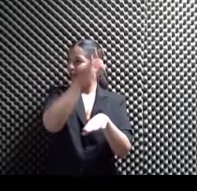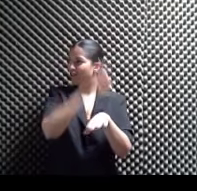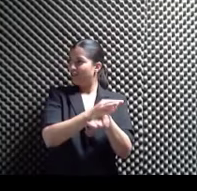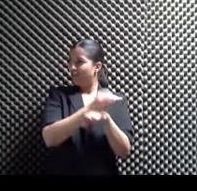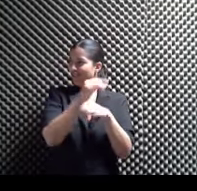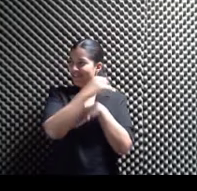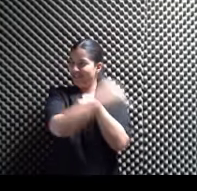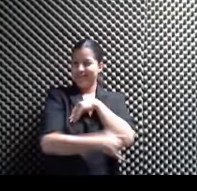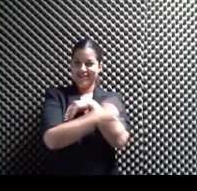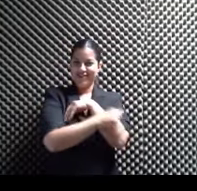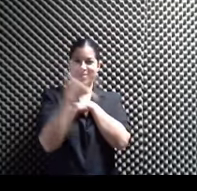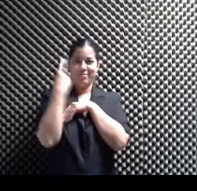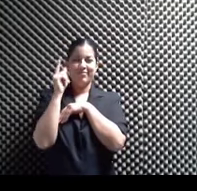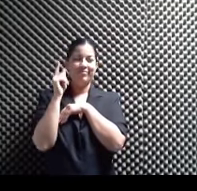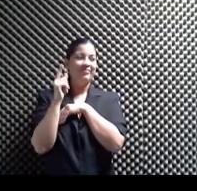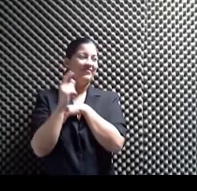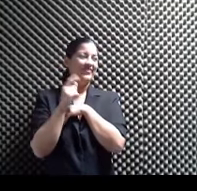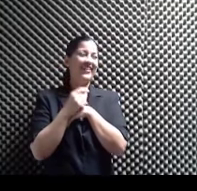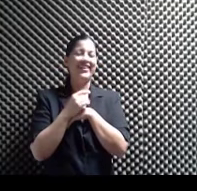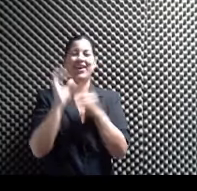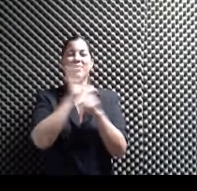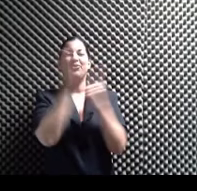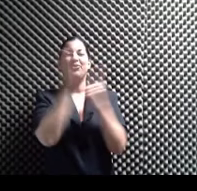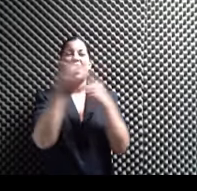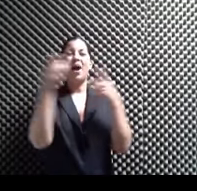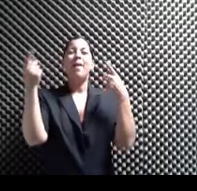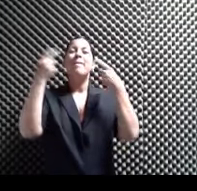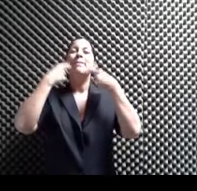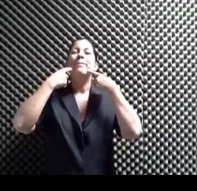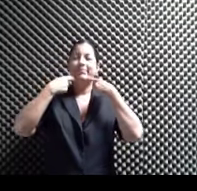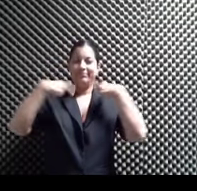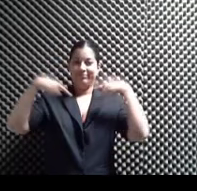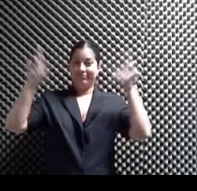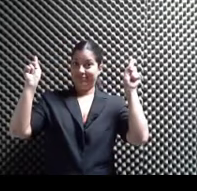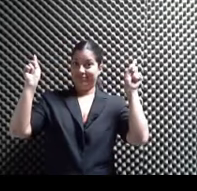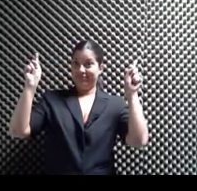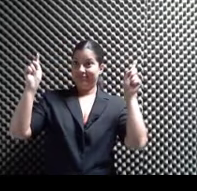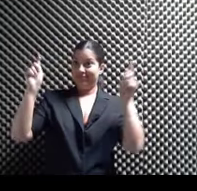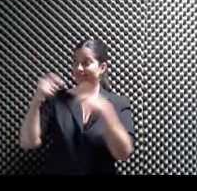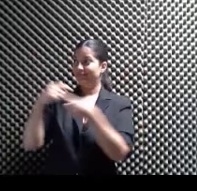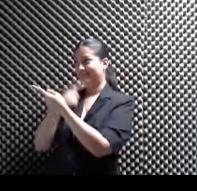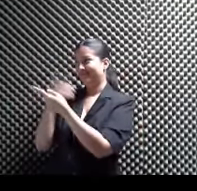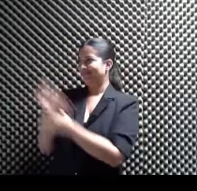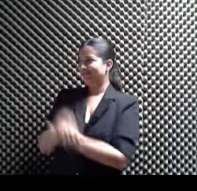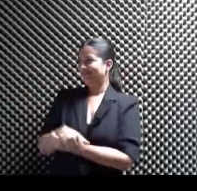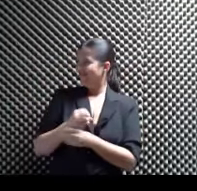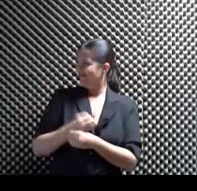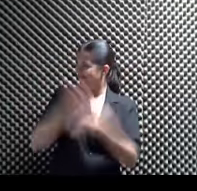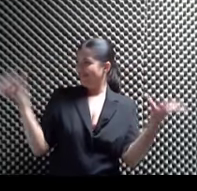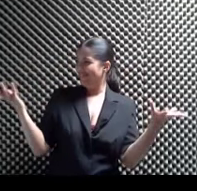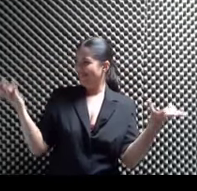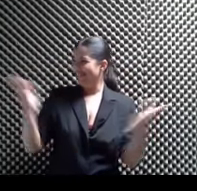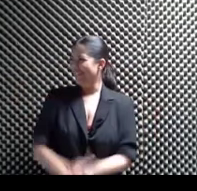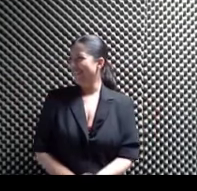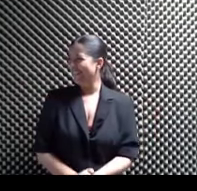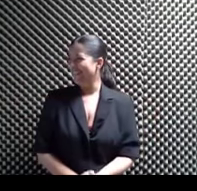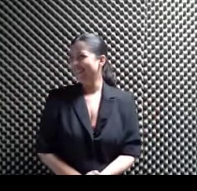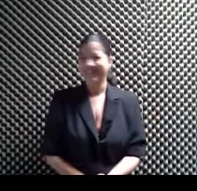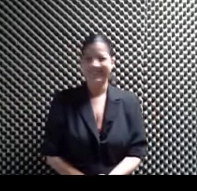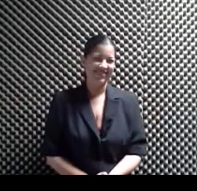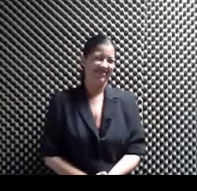Cultura Popular Que sí es muy explota También lo tienen En la tertulia La tertulia también Y se supone Que